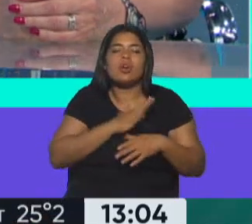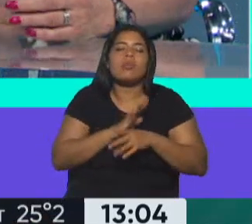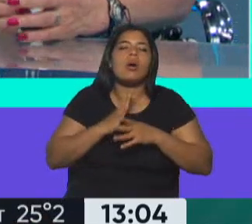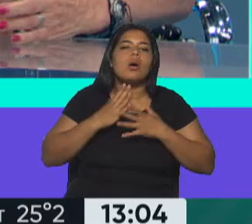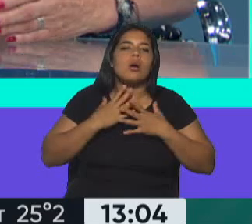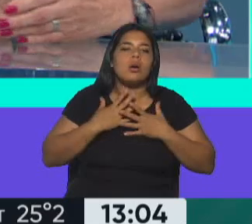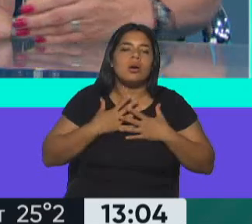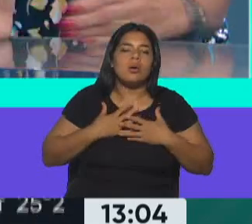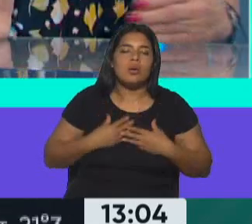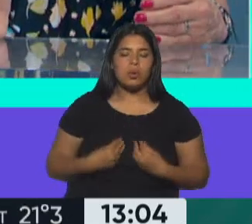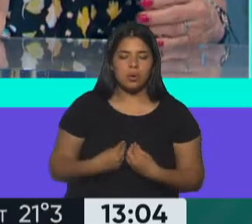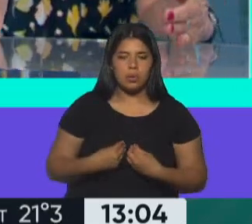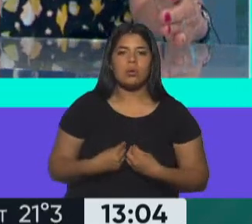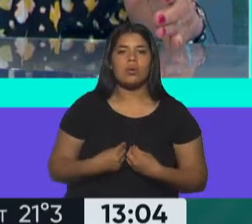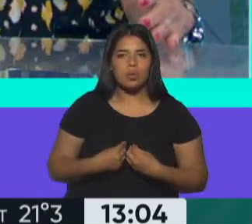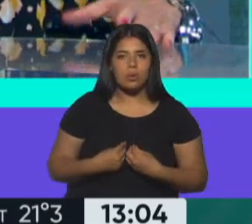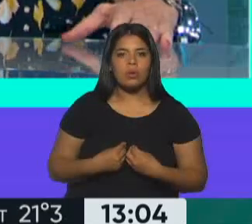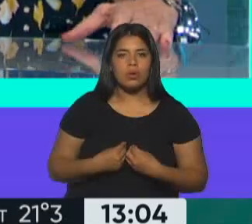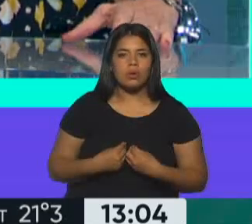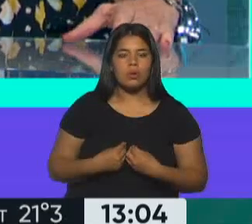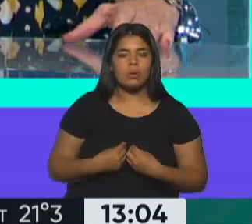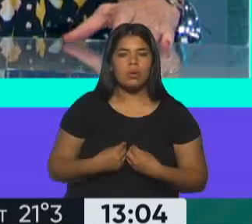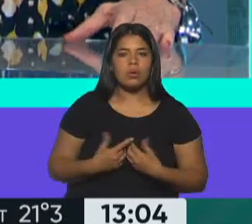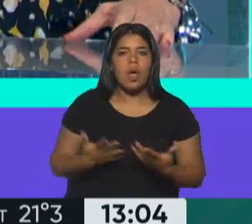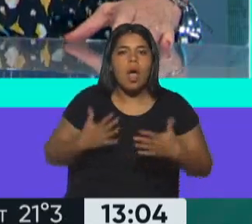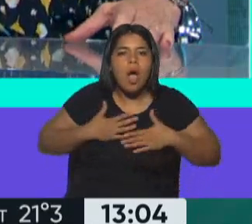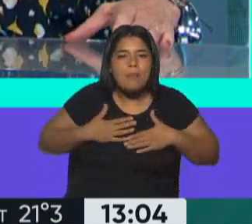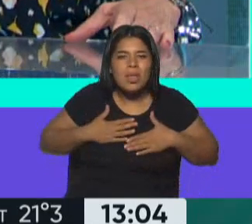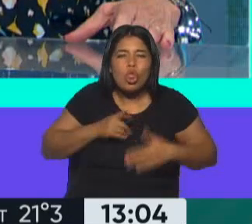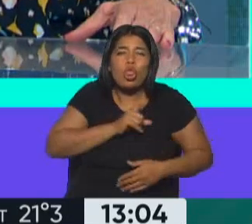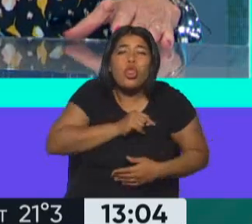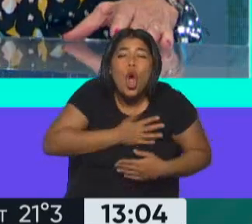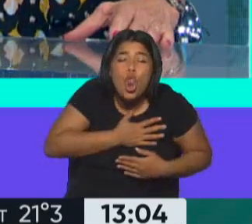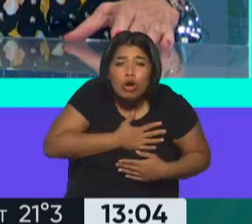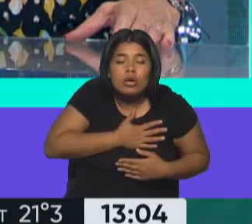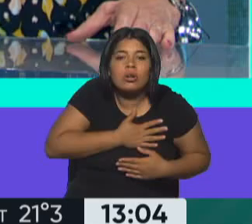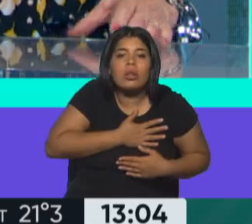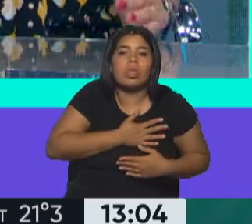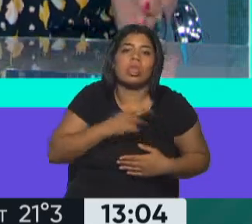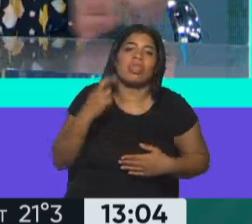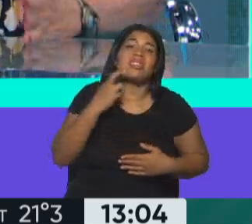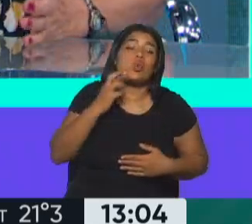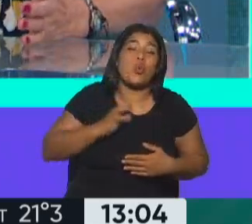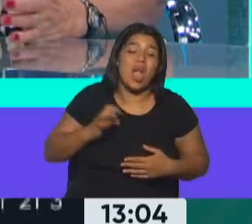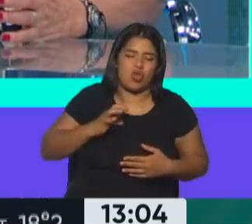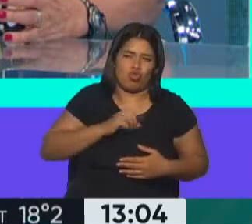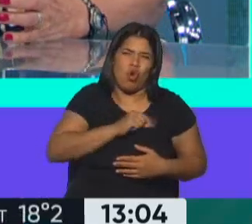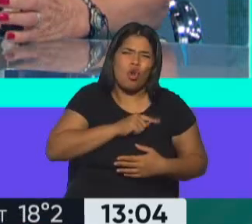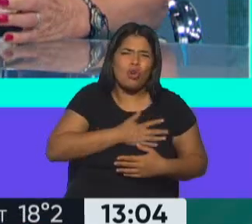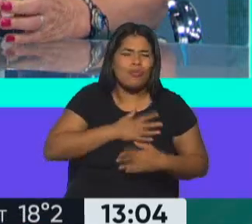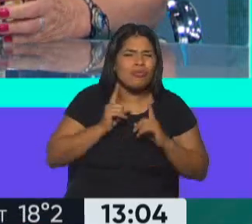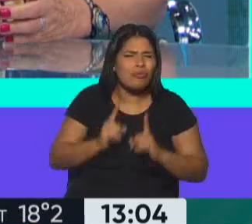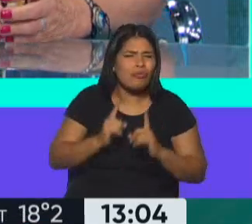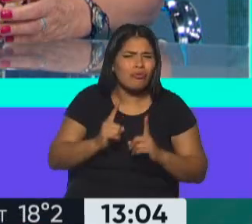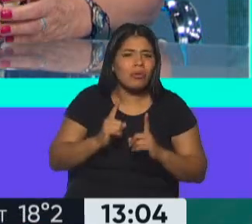o sea que el dueño me duró 19 años y eso que yo no hago no es que estaba